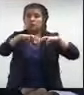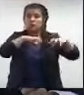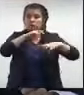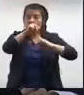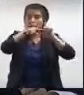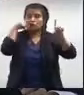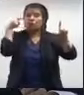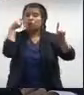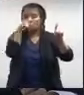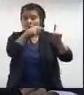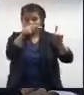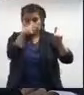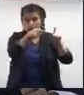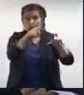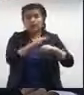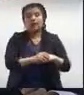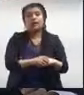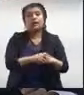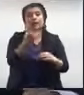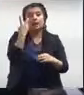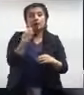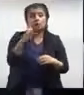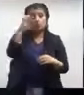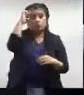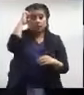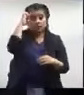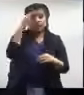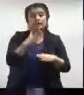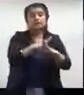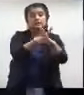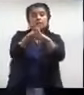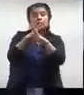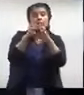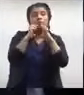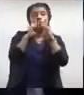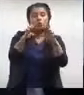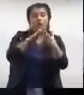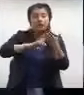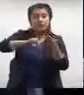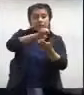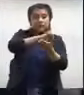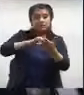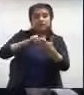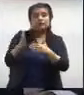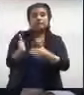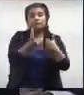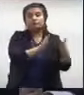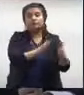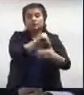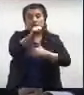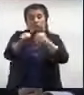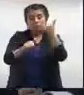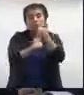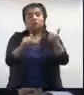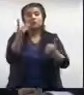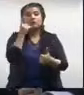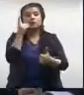enmarque en la política de seguridad pública del Estado. Subdirector